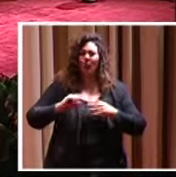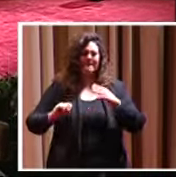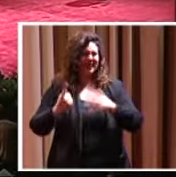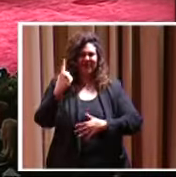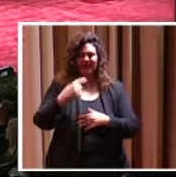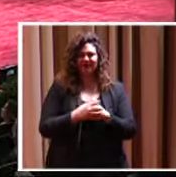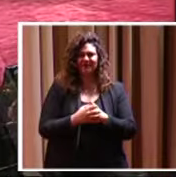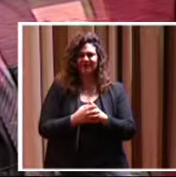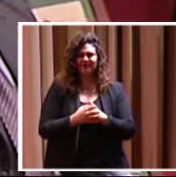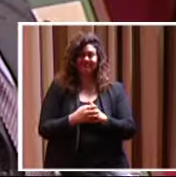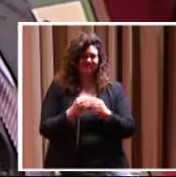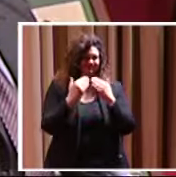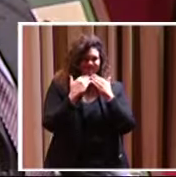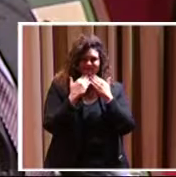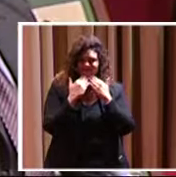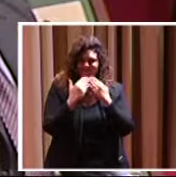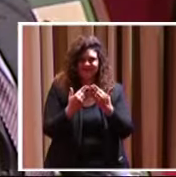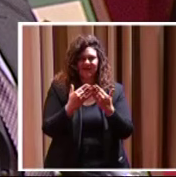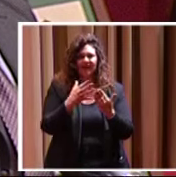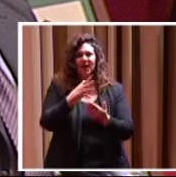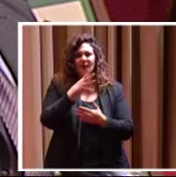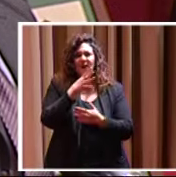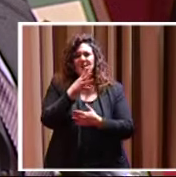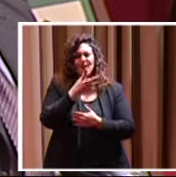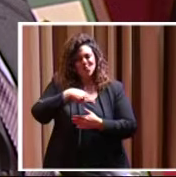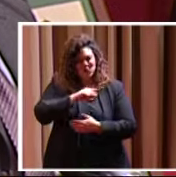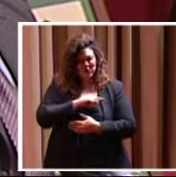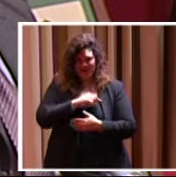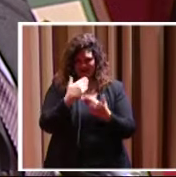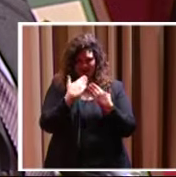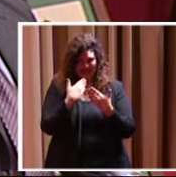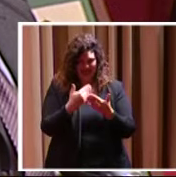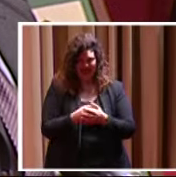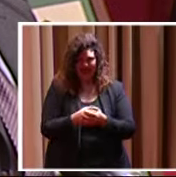emprendimiento. Agradecimiento por lo recibido es nuestro sentimiento.